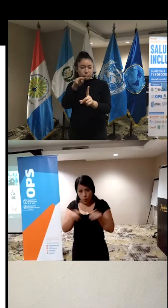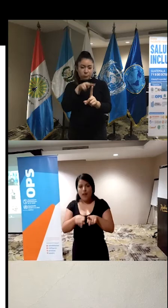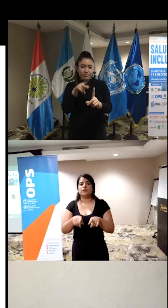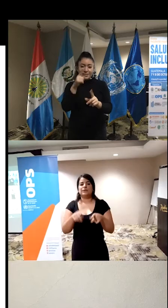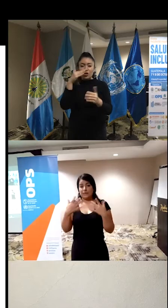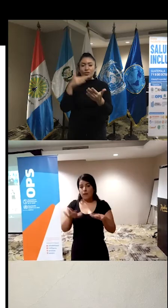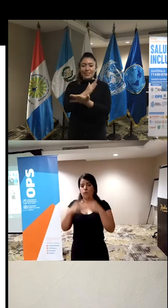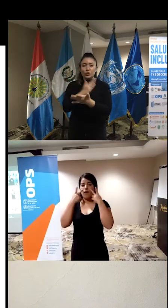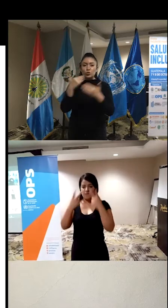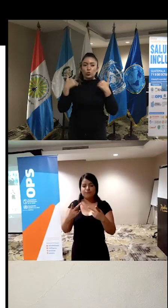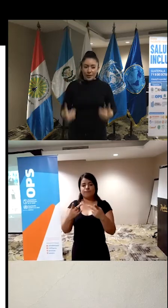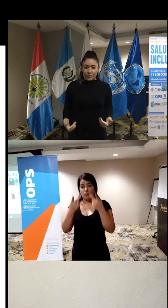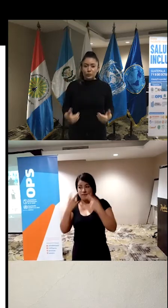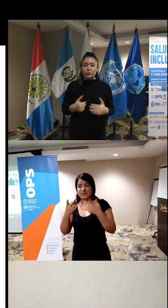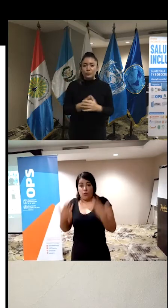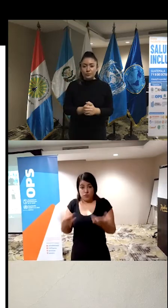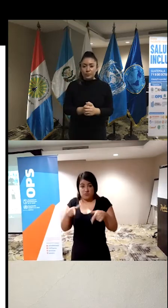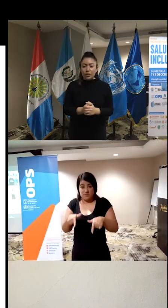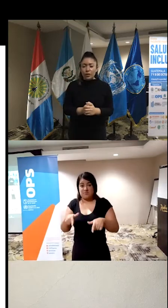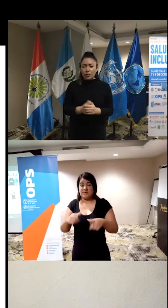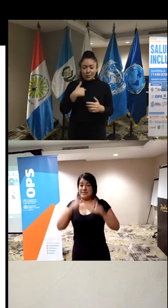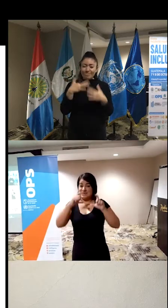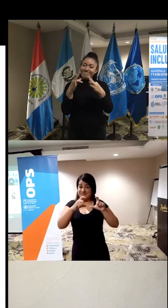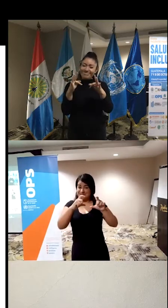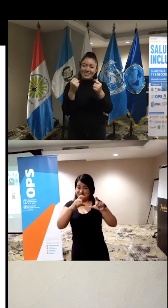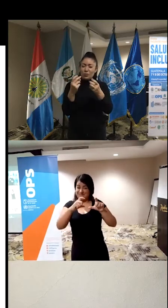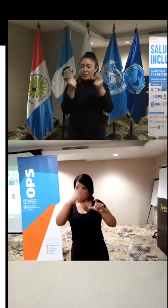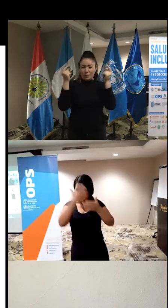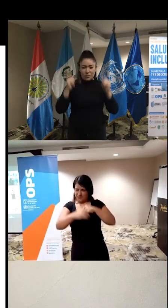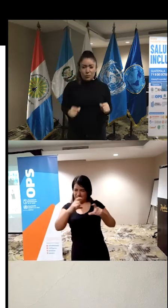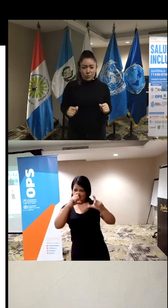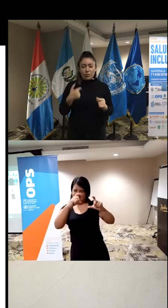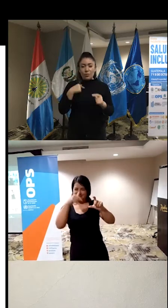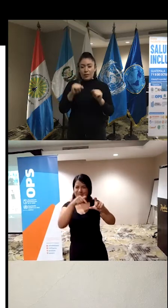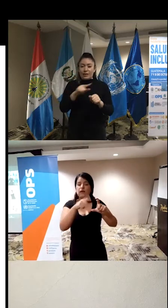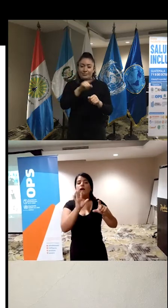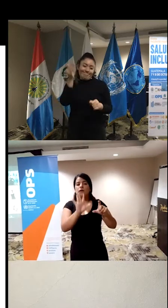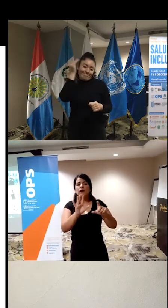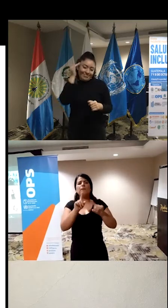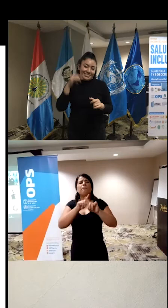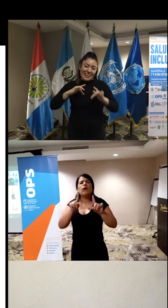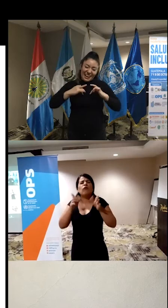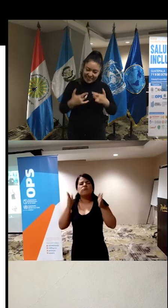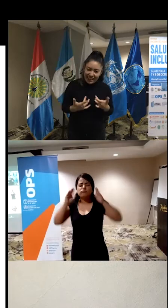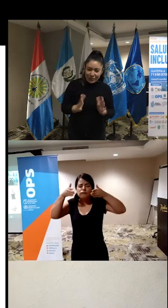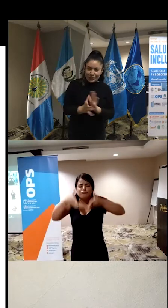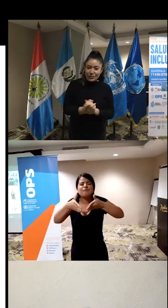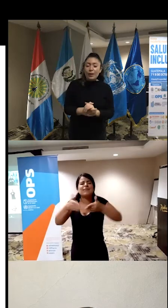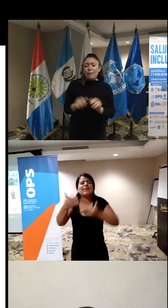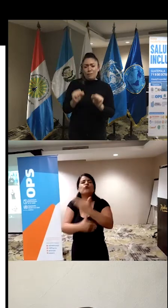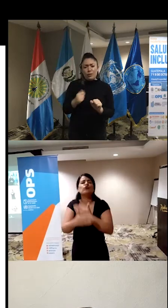derechos humanos. Voy a tratar de ser muy rápida porque supongo que ya están muy cansados. Y cuando hablamos